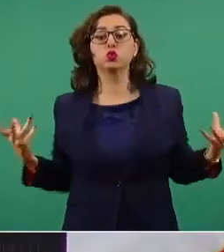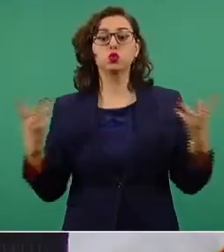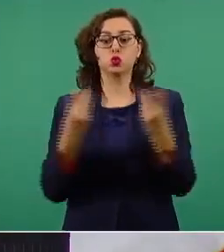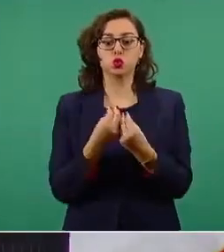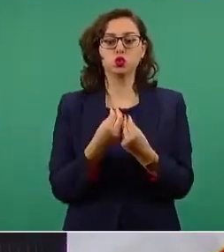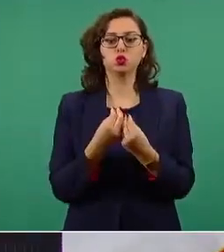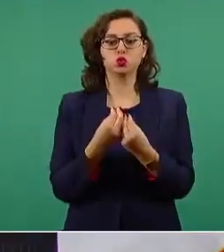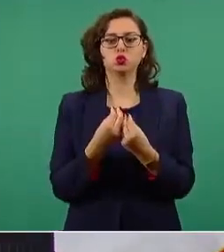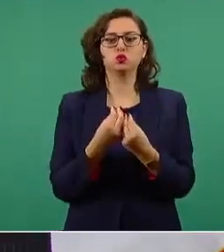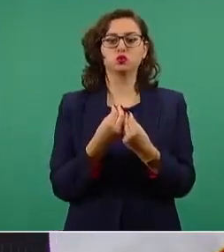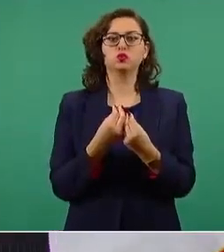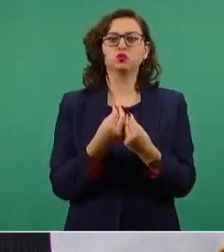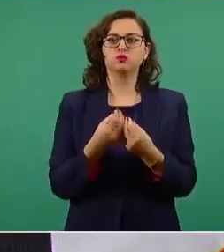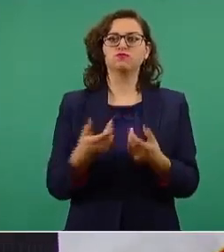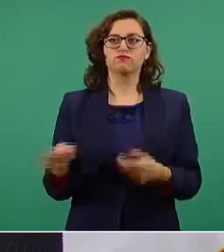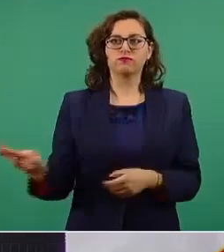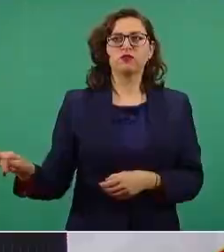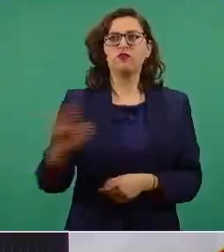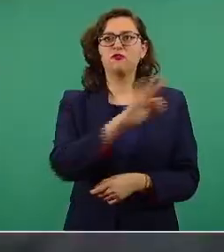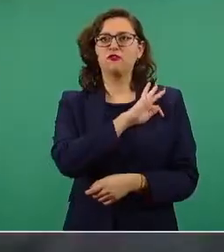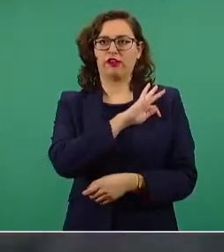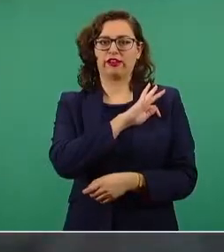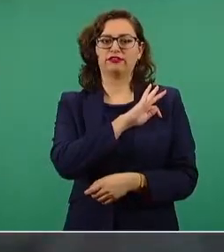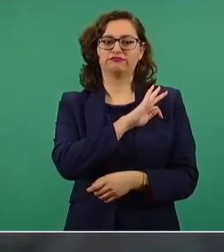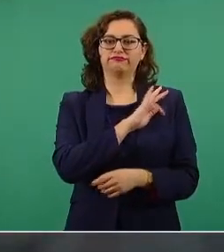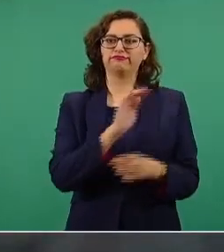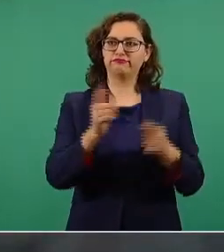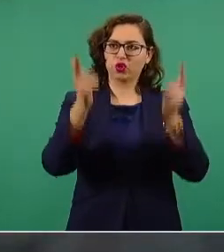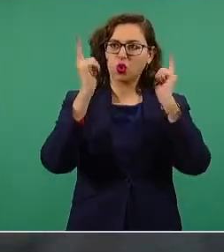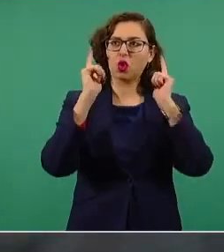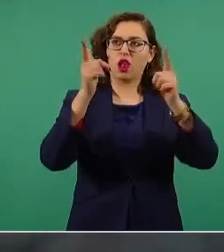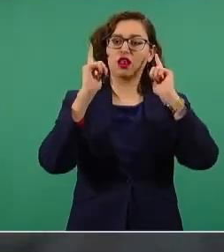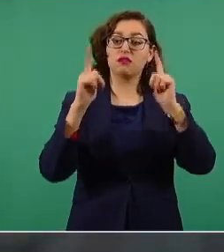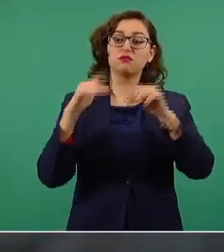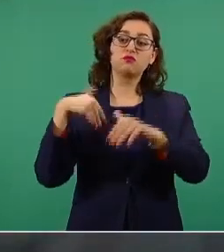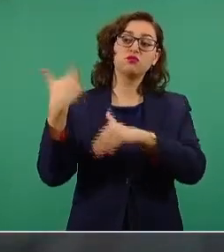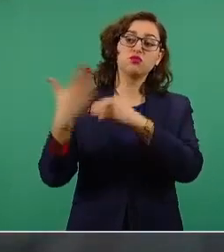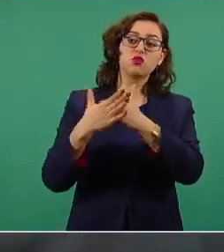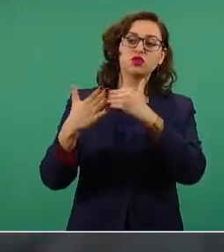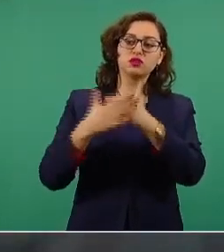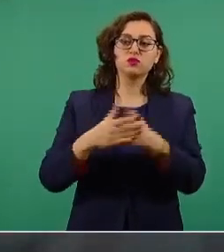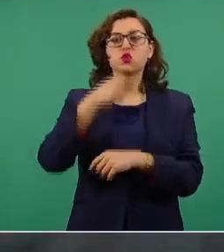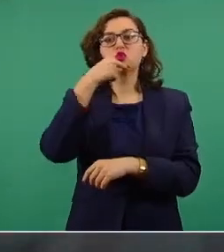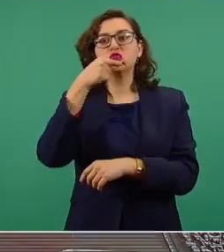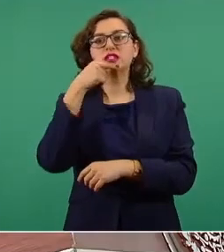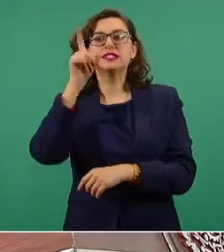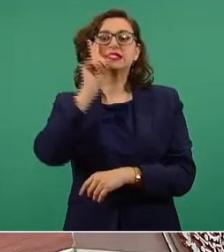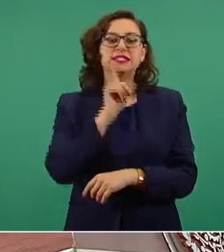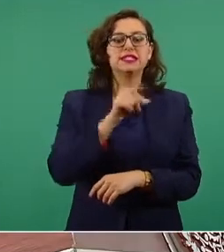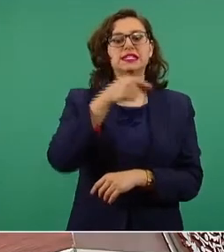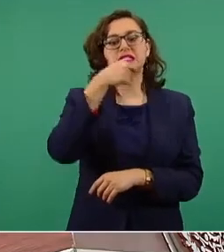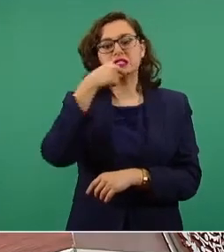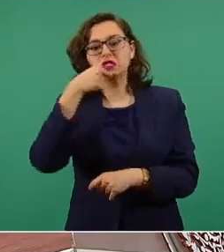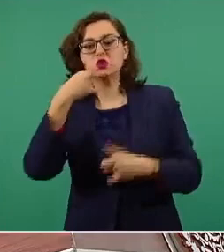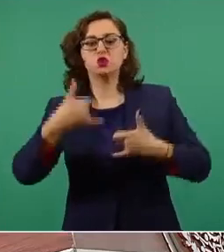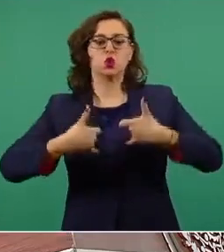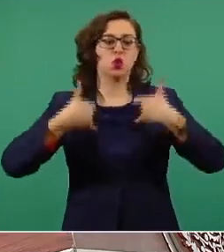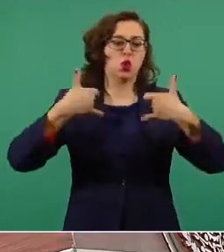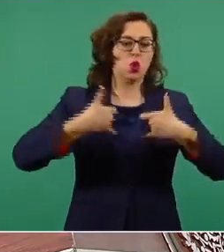la esperanza para darle a cada niño, a cada joven, a cada anciano, a cada mujer y a cada